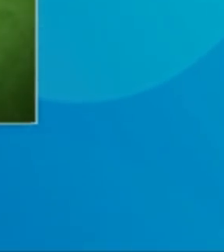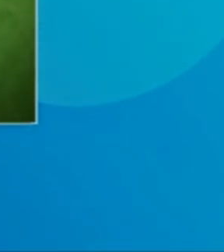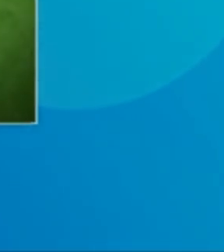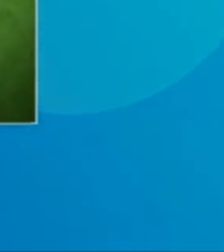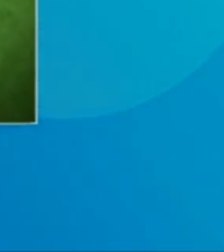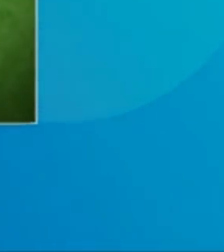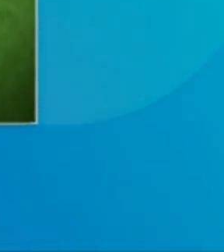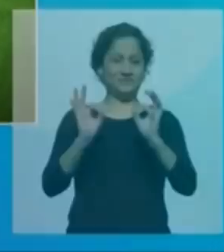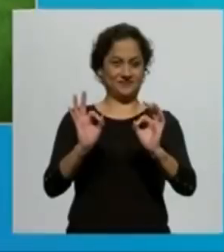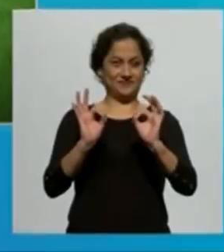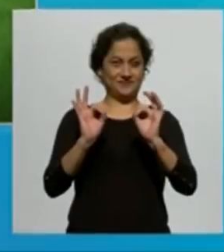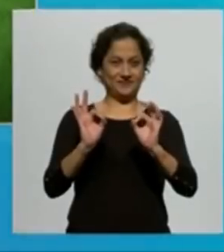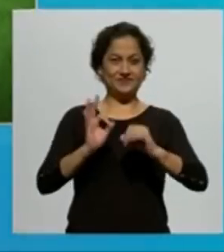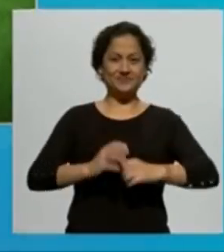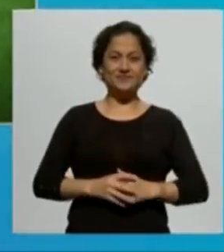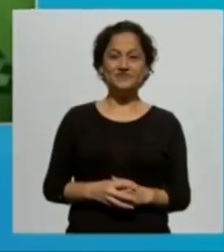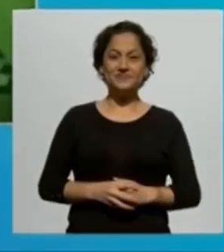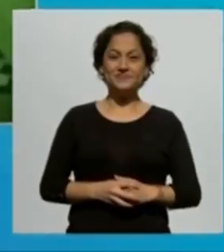Muy bien.